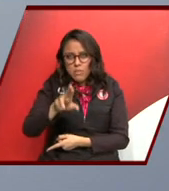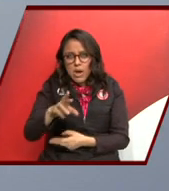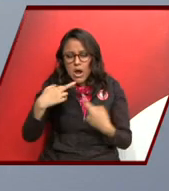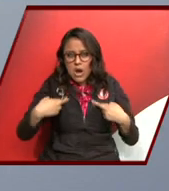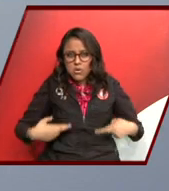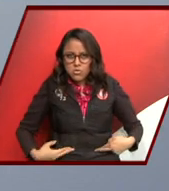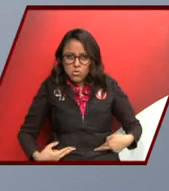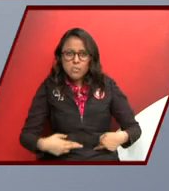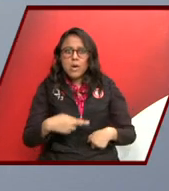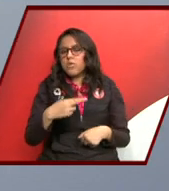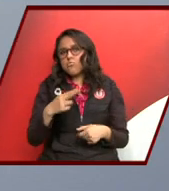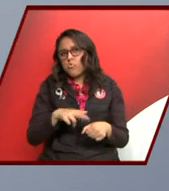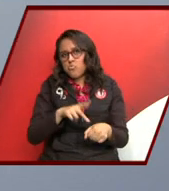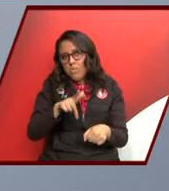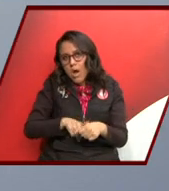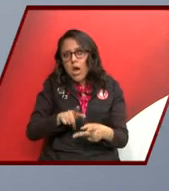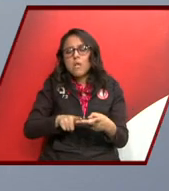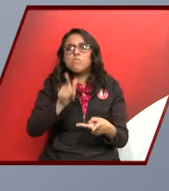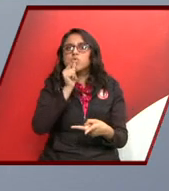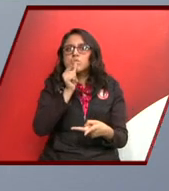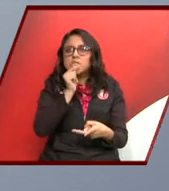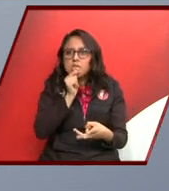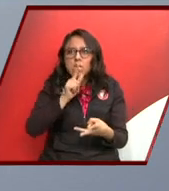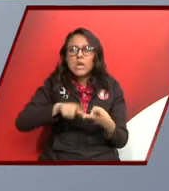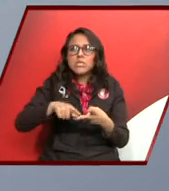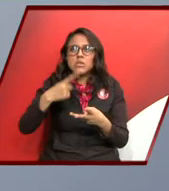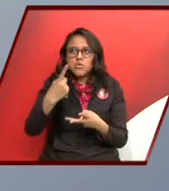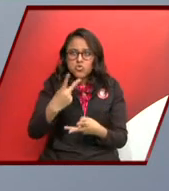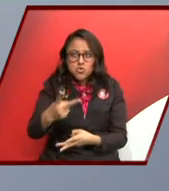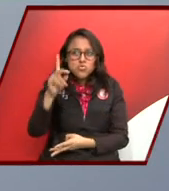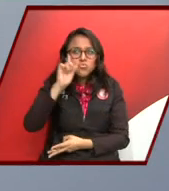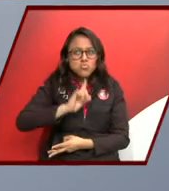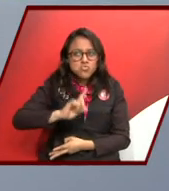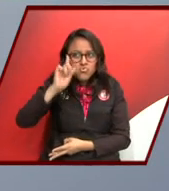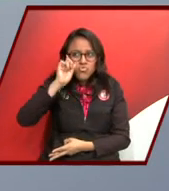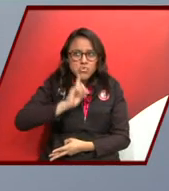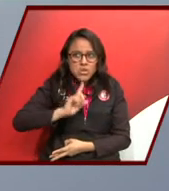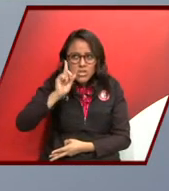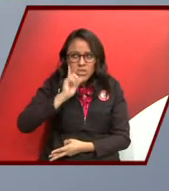de civil, venían policías y dos señoras.